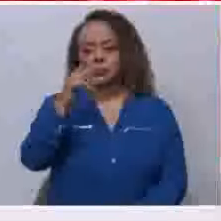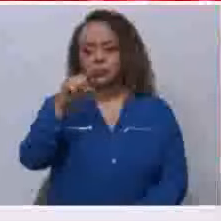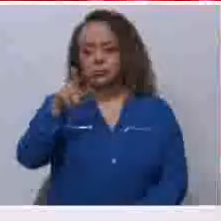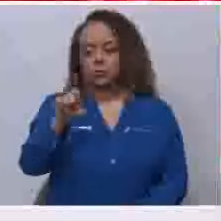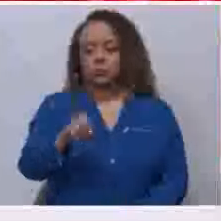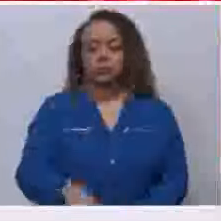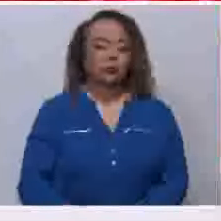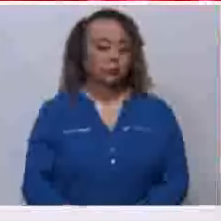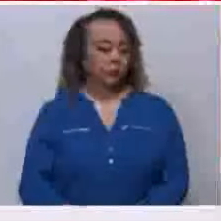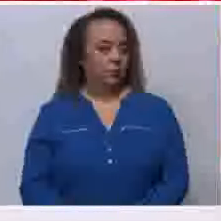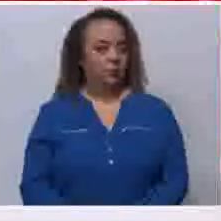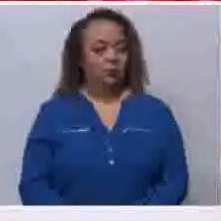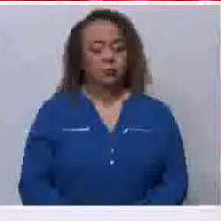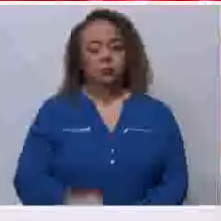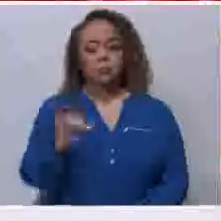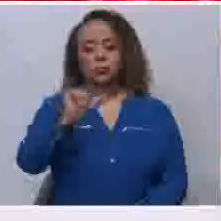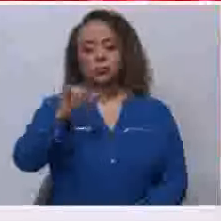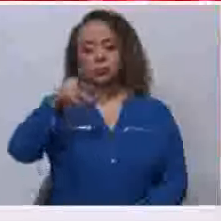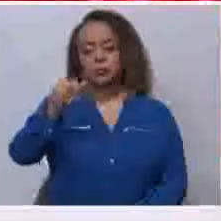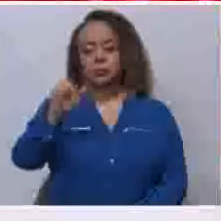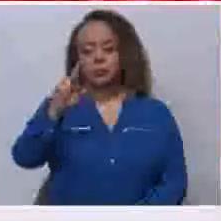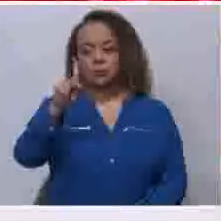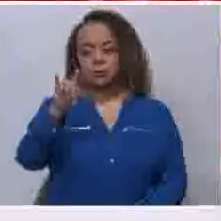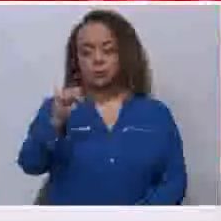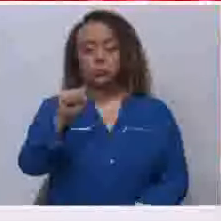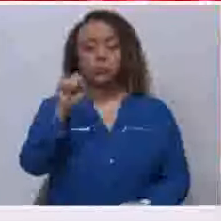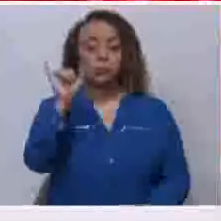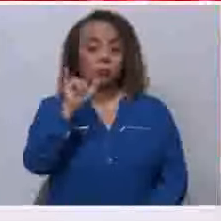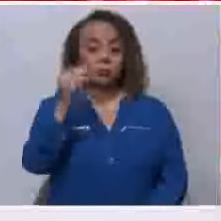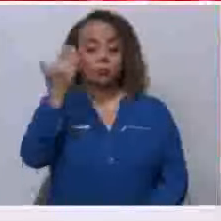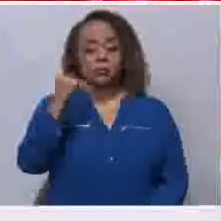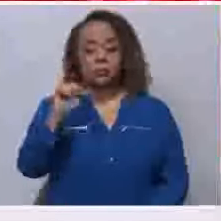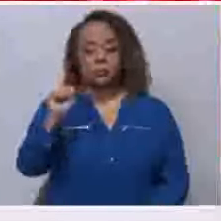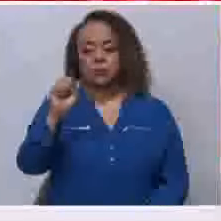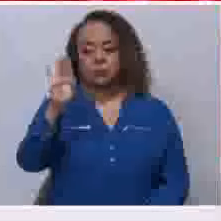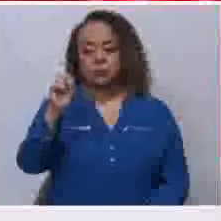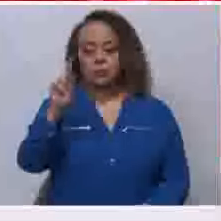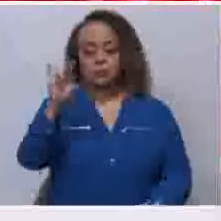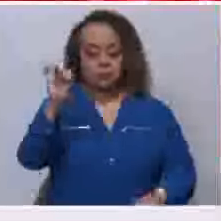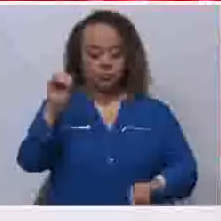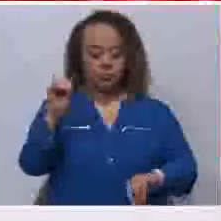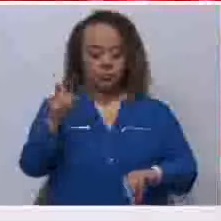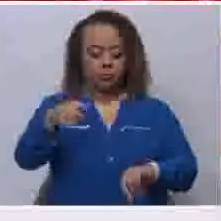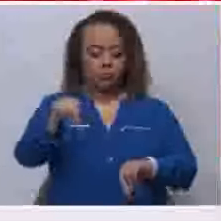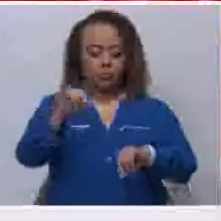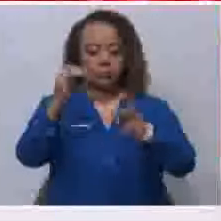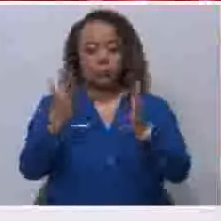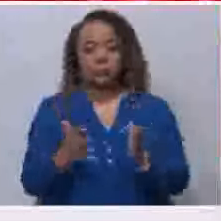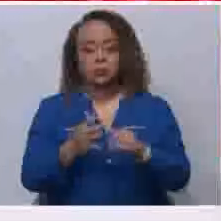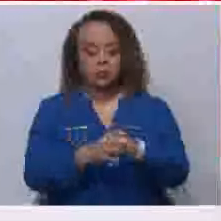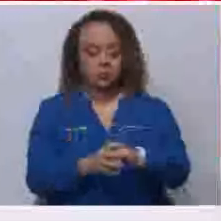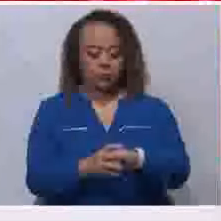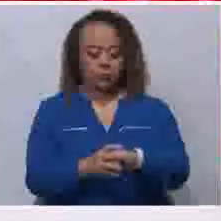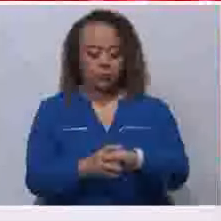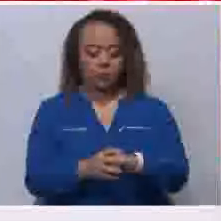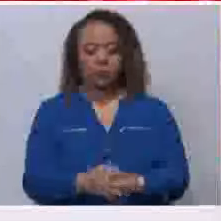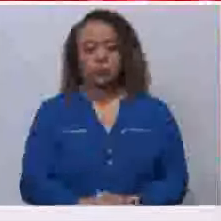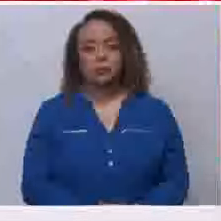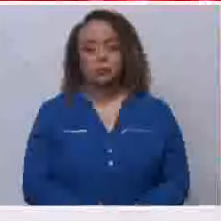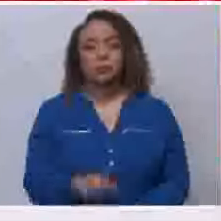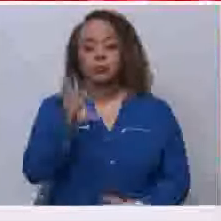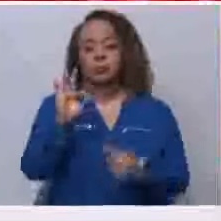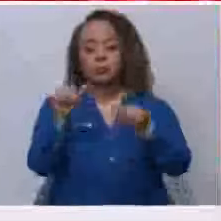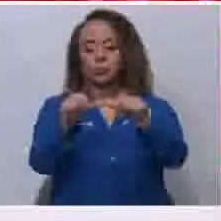el mismo Winston Parks, como Saborío. El mismo Álvaro Saborío, que son jugadores que son un 9 de